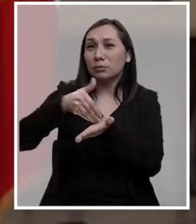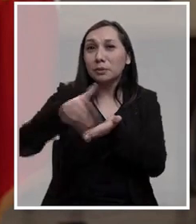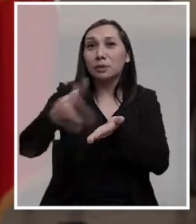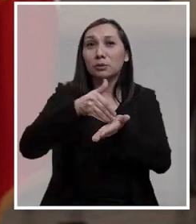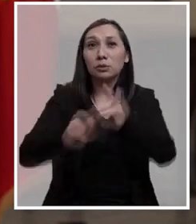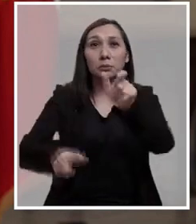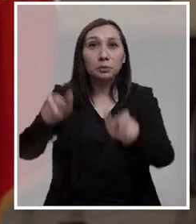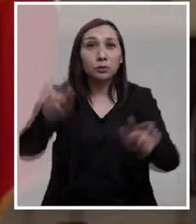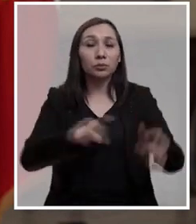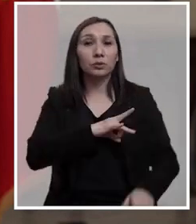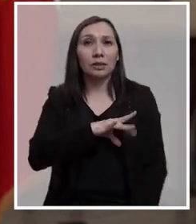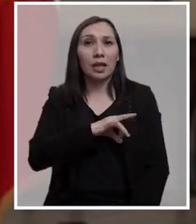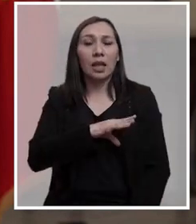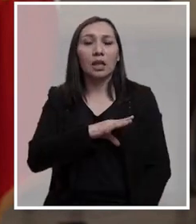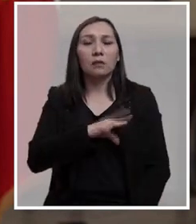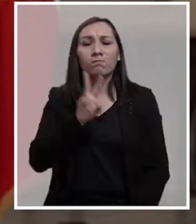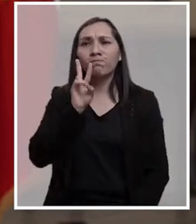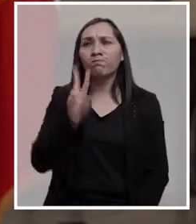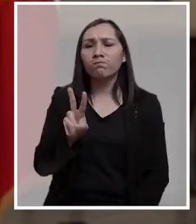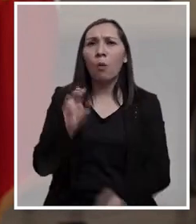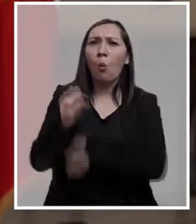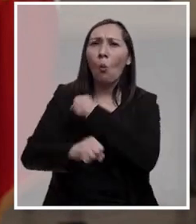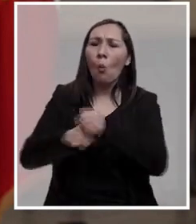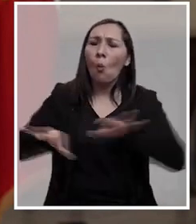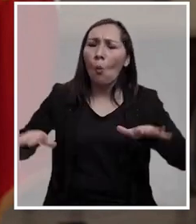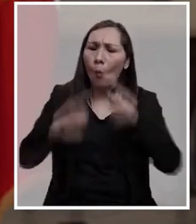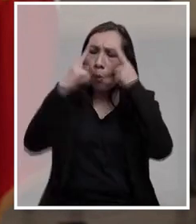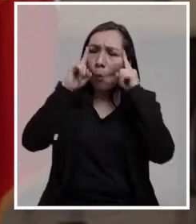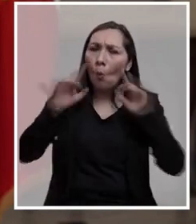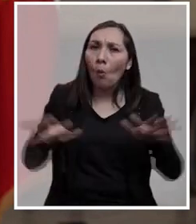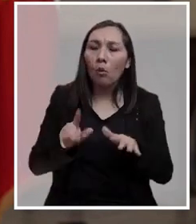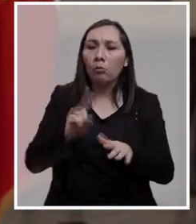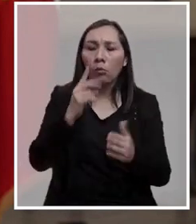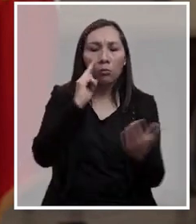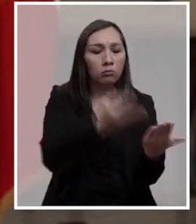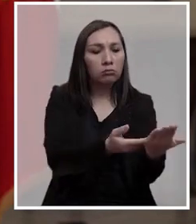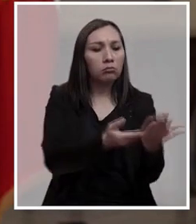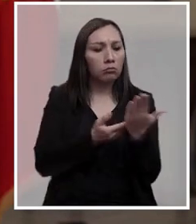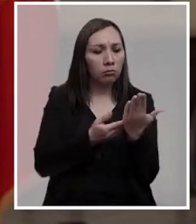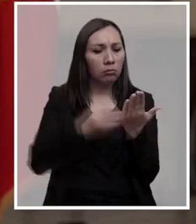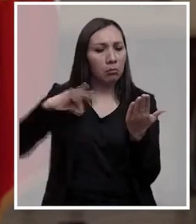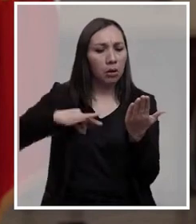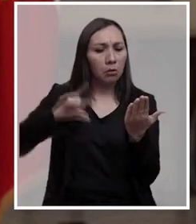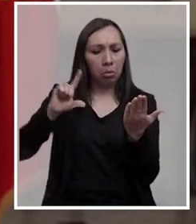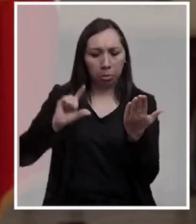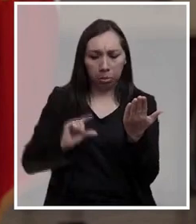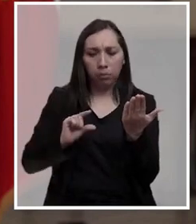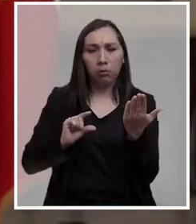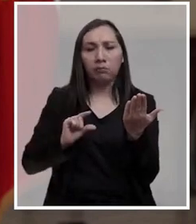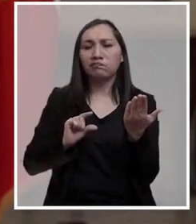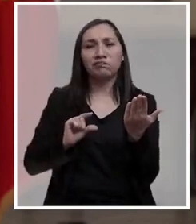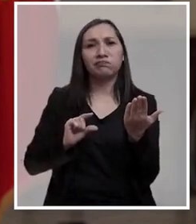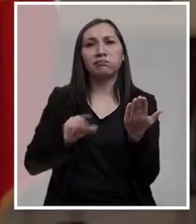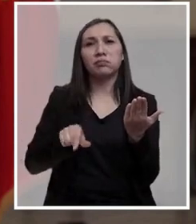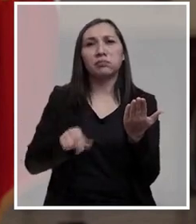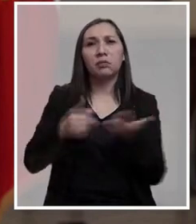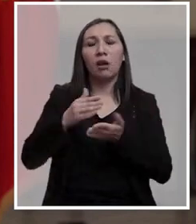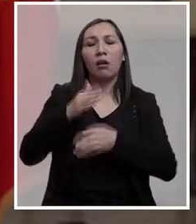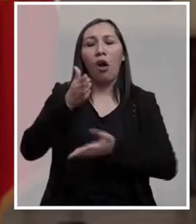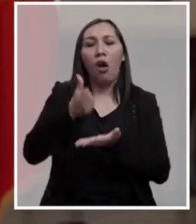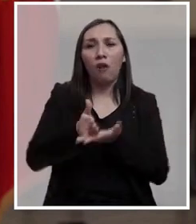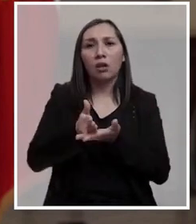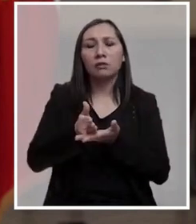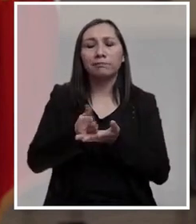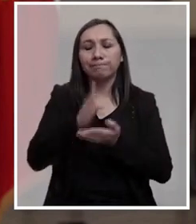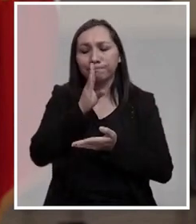de compatriotas quienes ven como años de esfuerzo no se ven reflejados en el monto de las pensiones que reciben y se ven